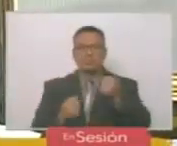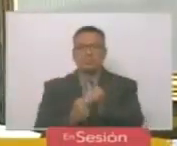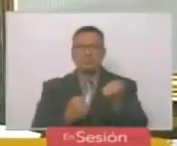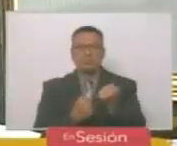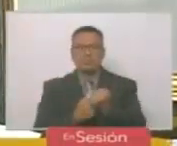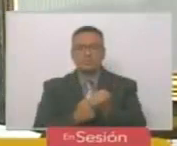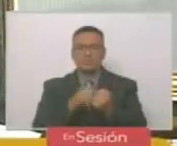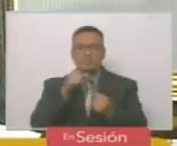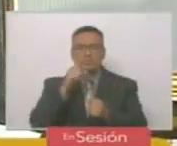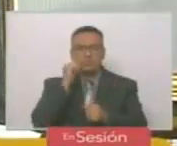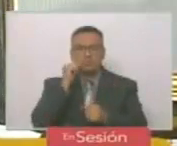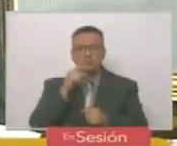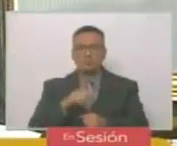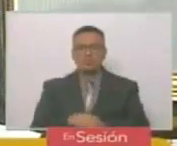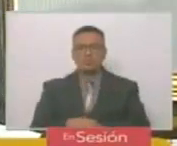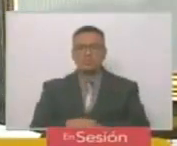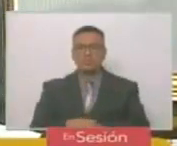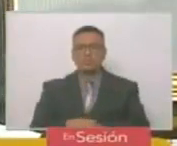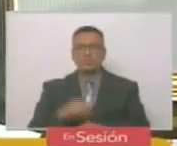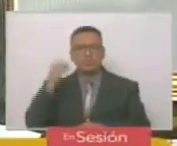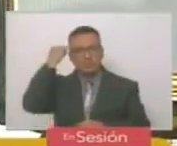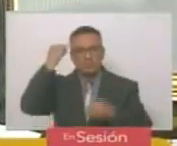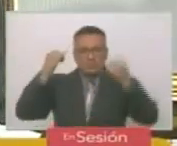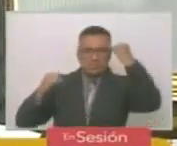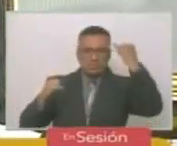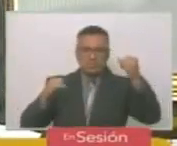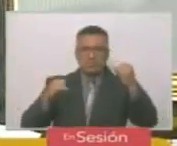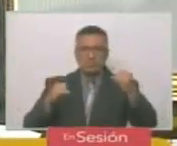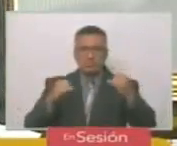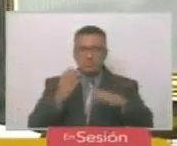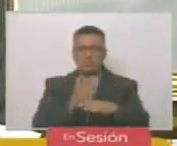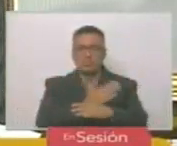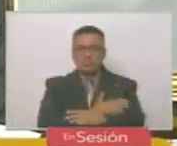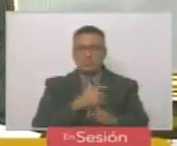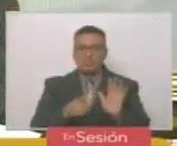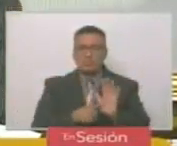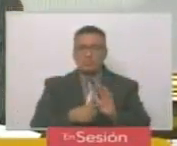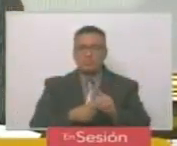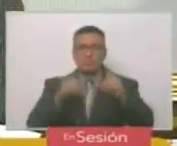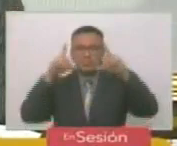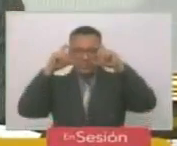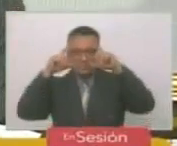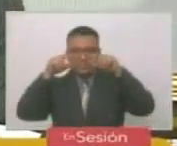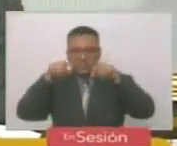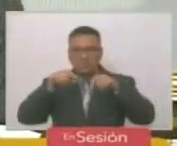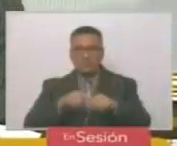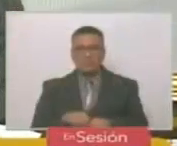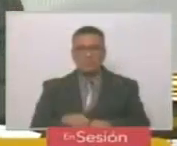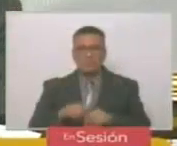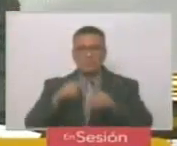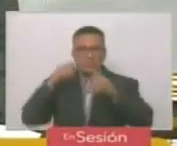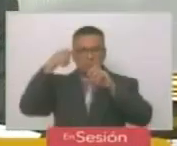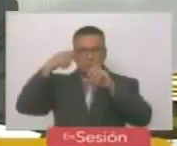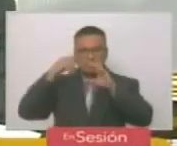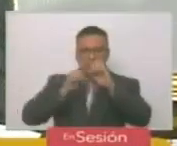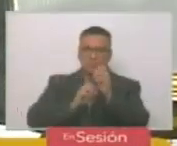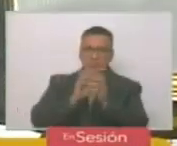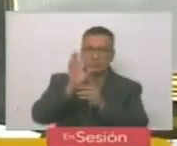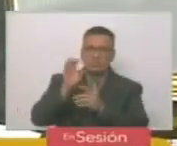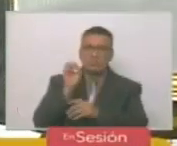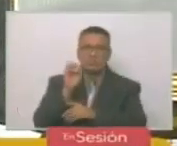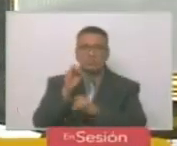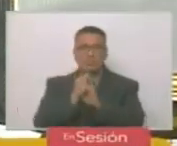fulano. Me imagino que se anticipó a la fotografía que tomó el telescopio Webb, que acaba